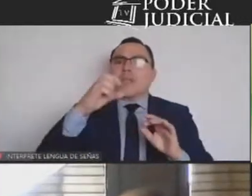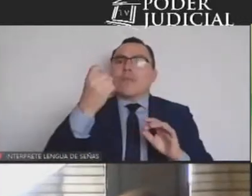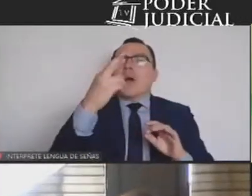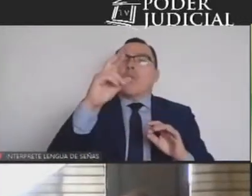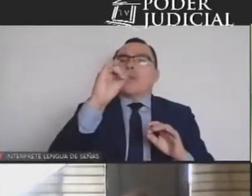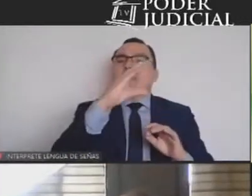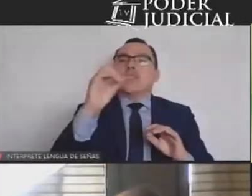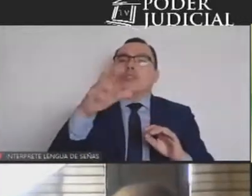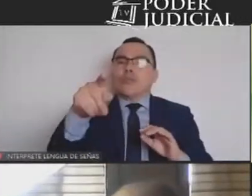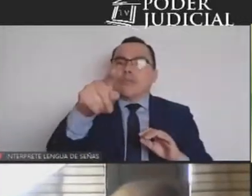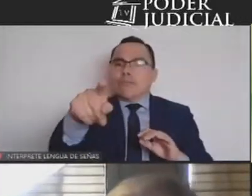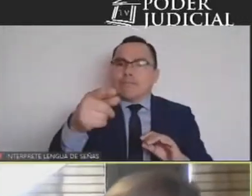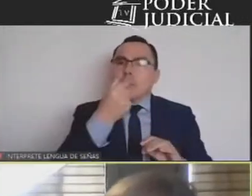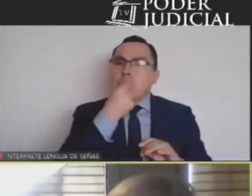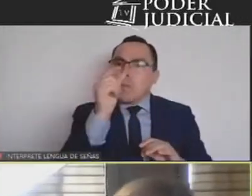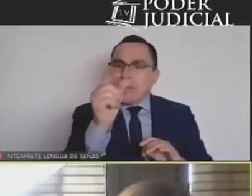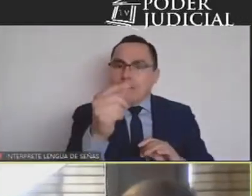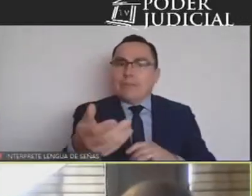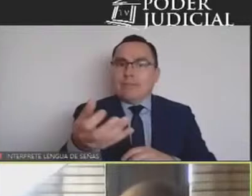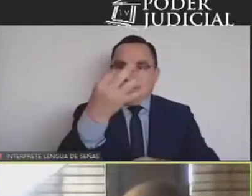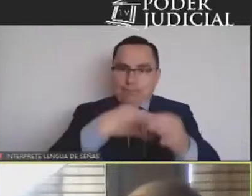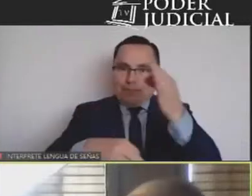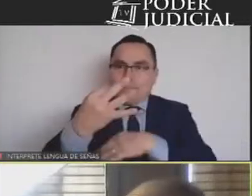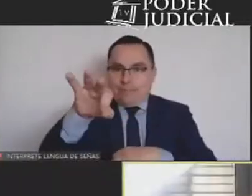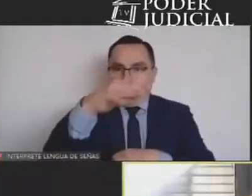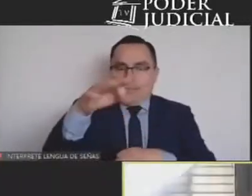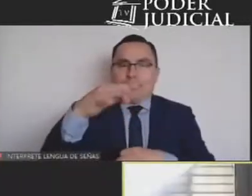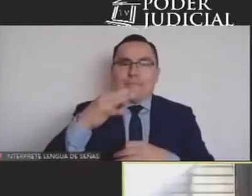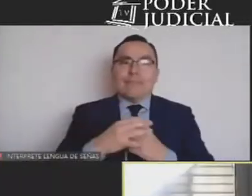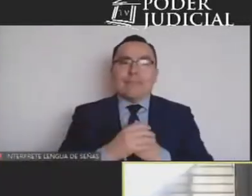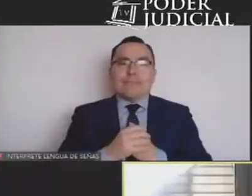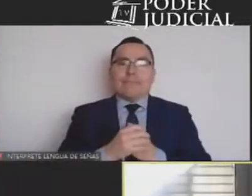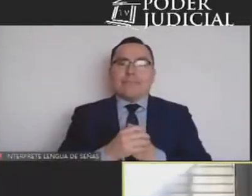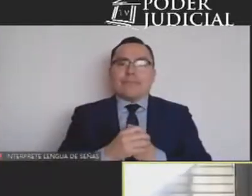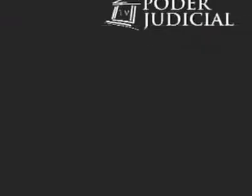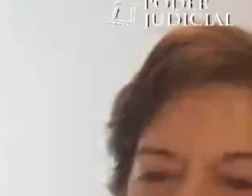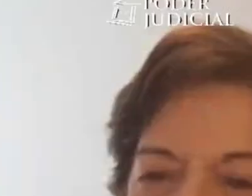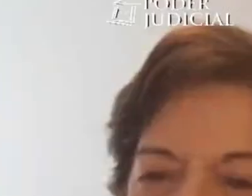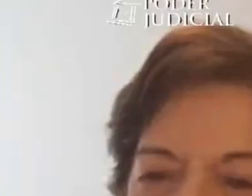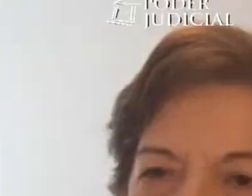palabra. Muchas gracias. Buenas tardes a todos.